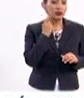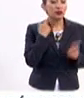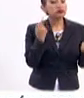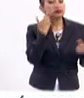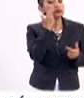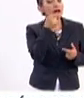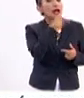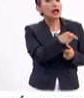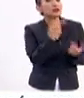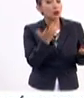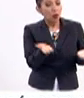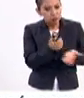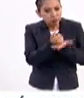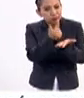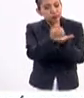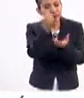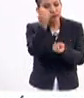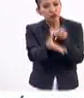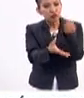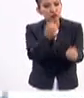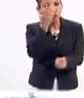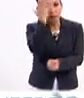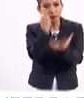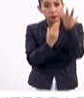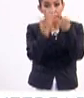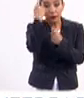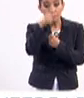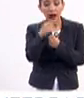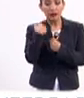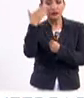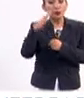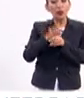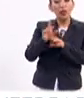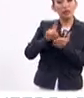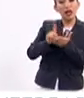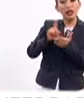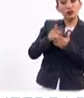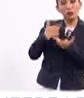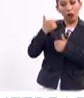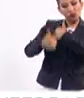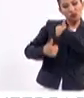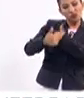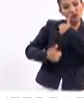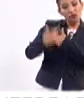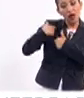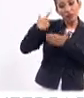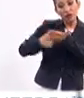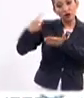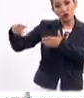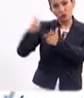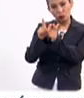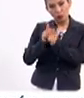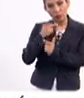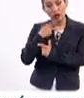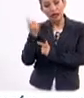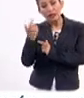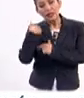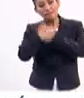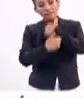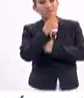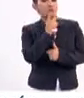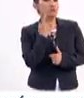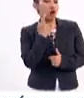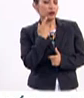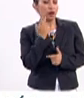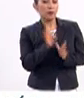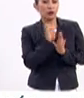lo que busca? Lo que busca es darles herramientas, habilidades para que sepan cuáles son los derechos en contienda al interior de sus partidos políticos y ya en la contienda